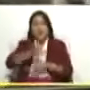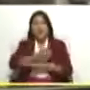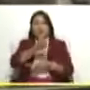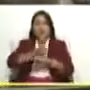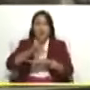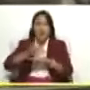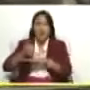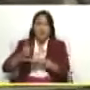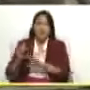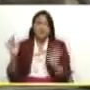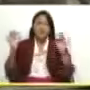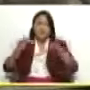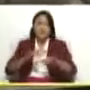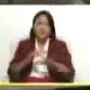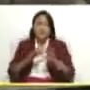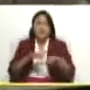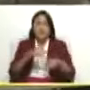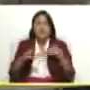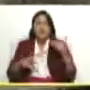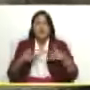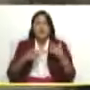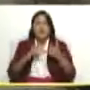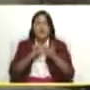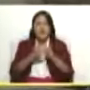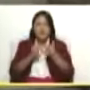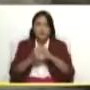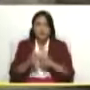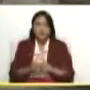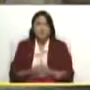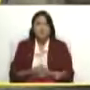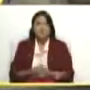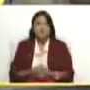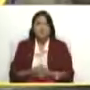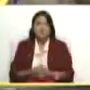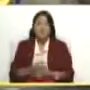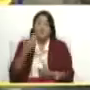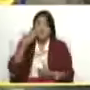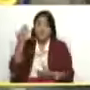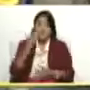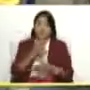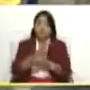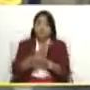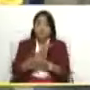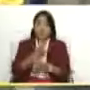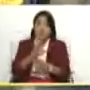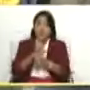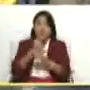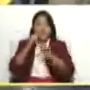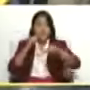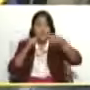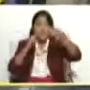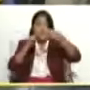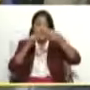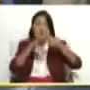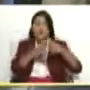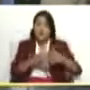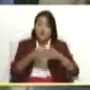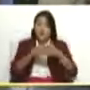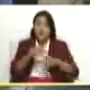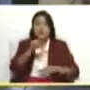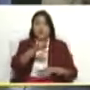acompañan a estos atletas debemos destacar que durante estos juegos el primer lugar lo ocupó Estados Unidos con